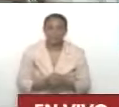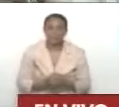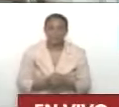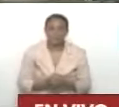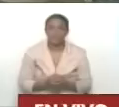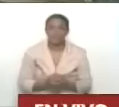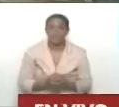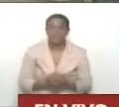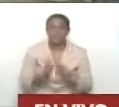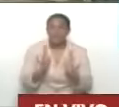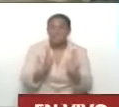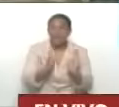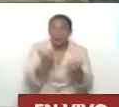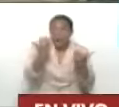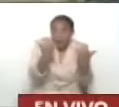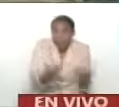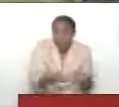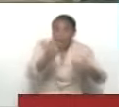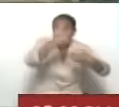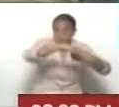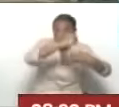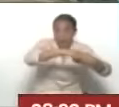y de Cabima nos vamos